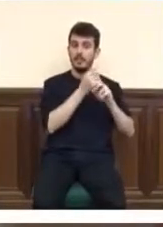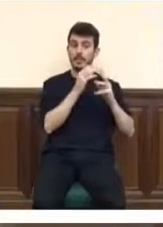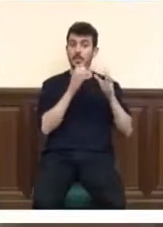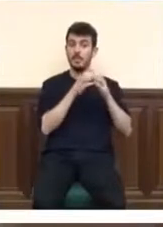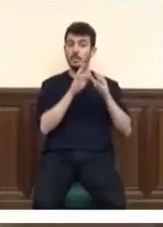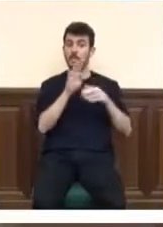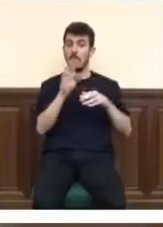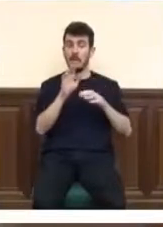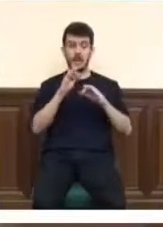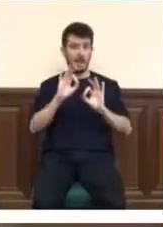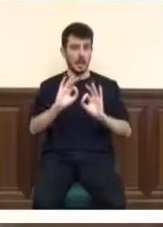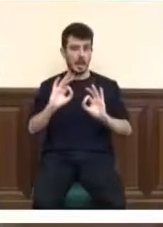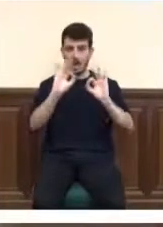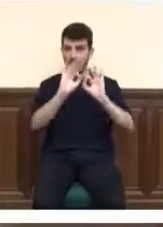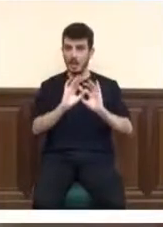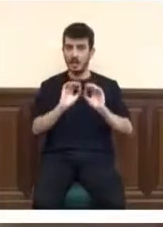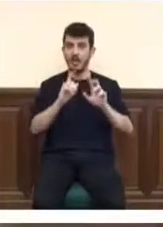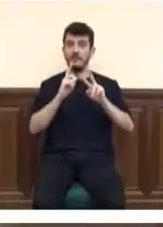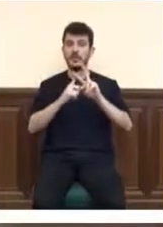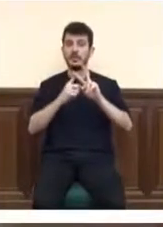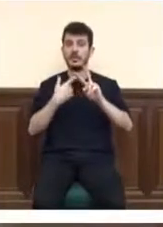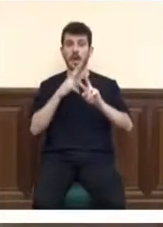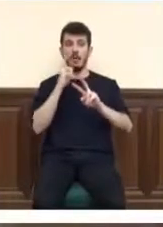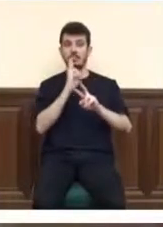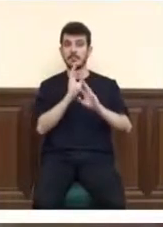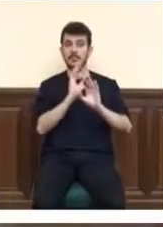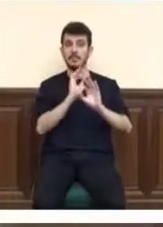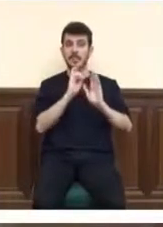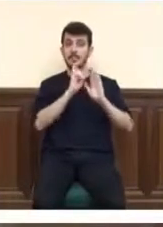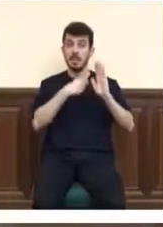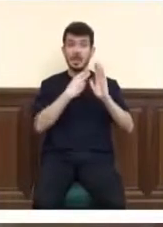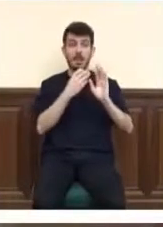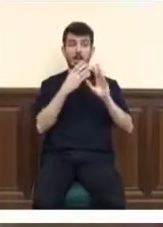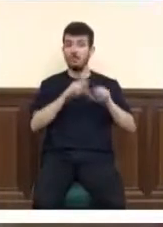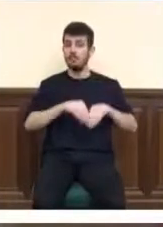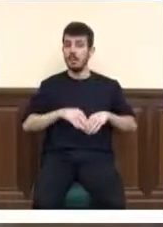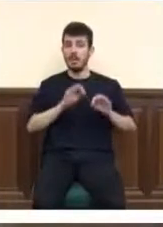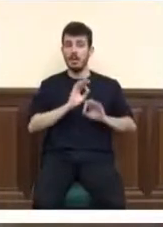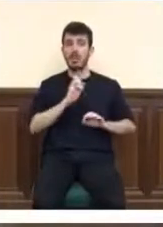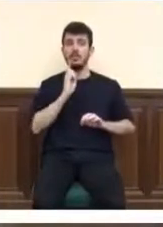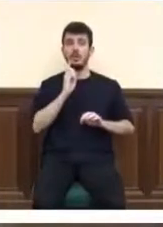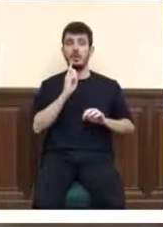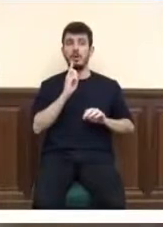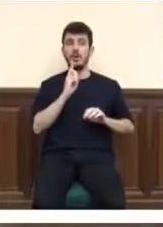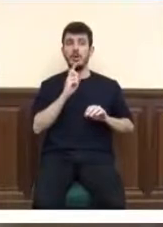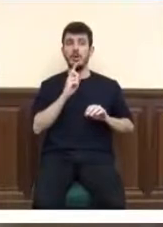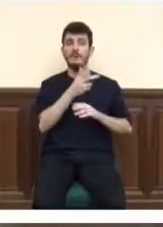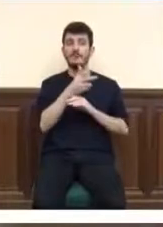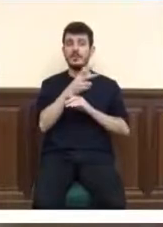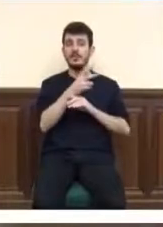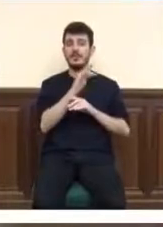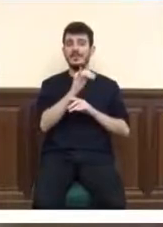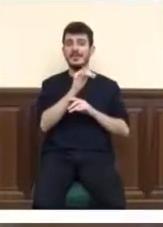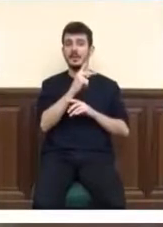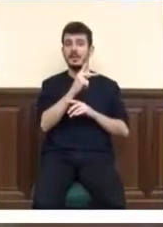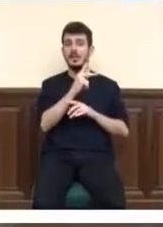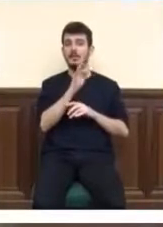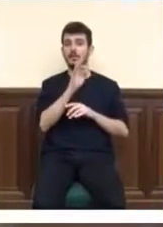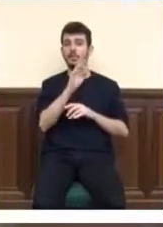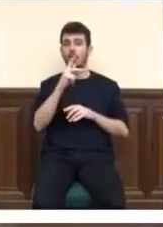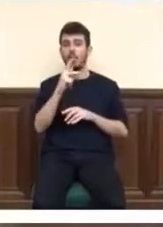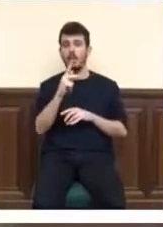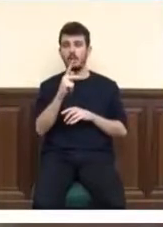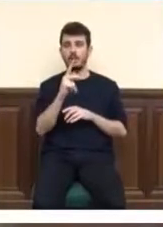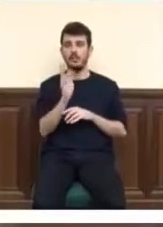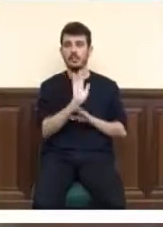PP. Vox ya sabemos que anunció que no iba a presentar enmiendas, que se iba a dedicar a hacer vídeos en TikTok, por la que